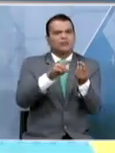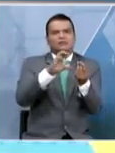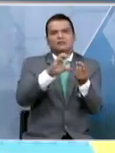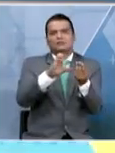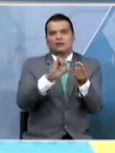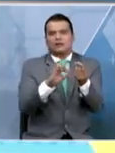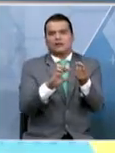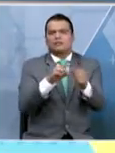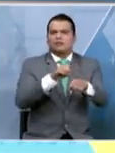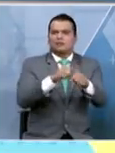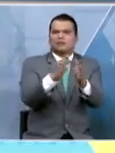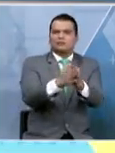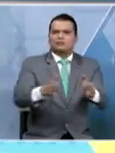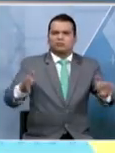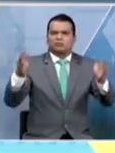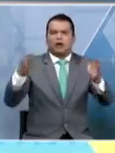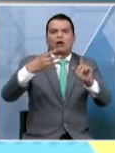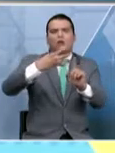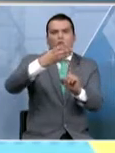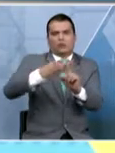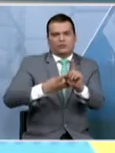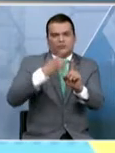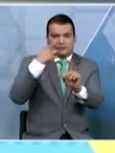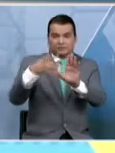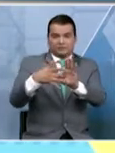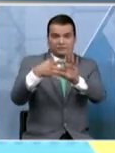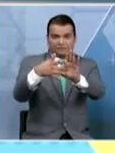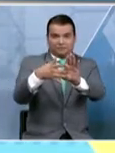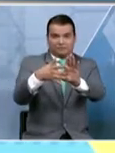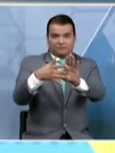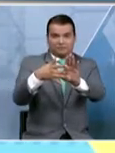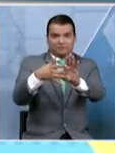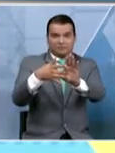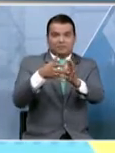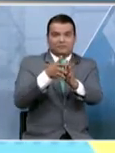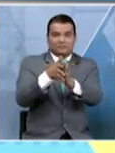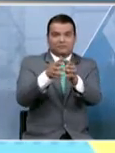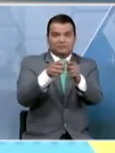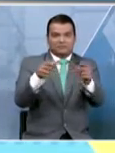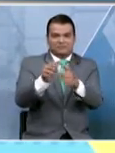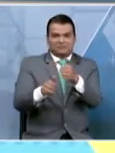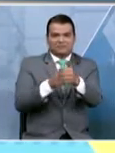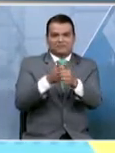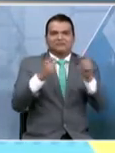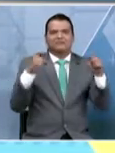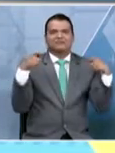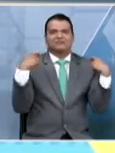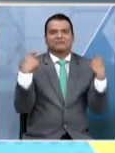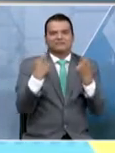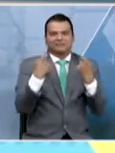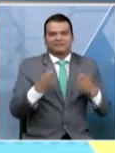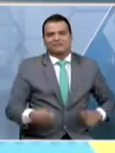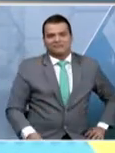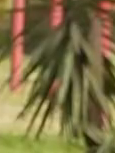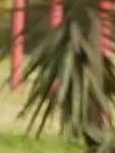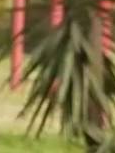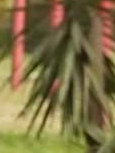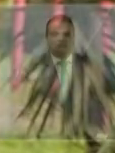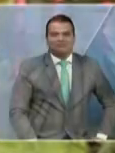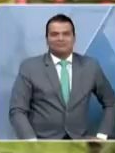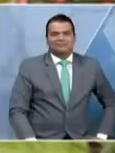durará más de cuatro meses y jairo zapata nos tiene el reporte jairo buenas tardes y adelante y esta información es patrocinada por famisanar